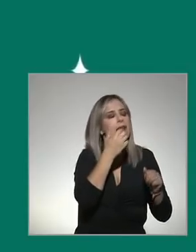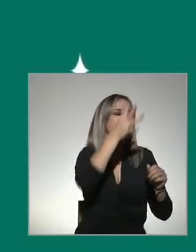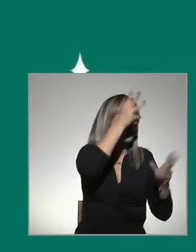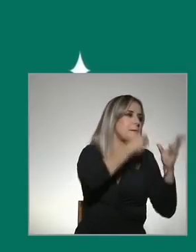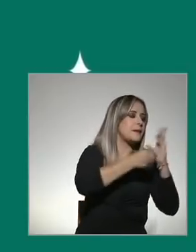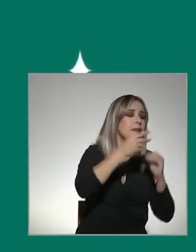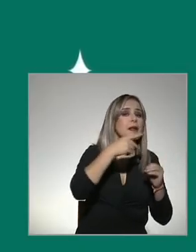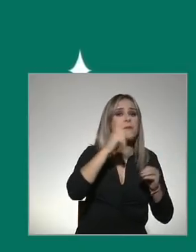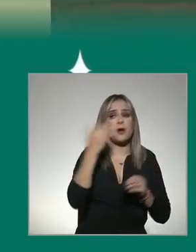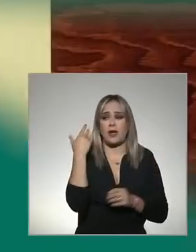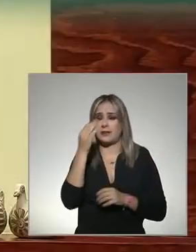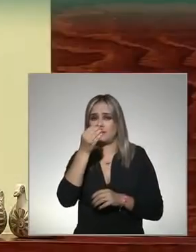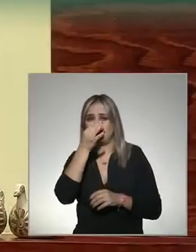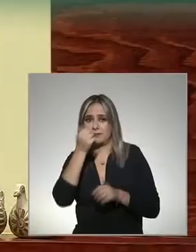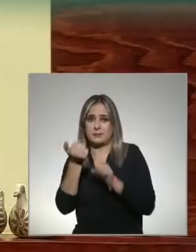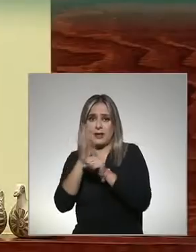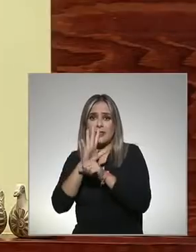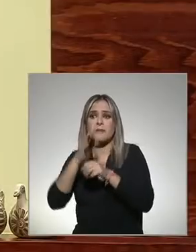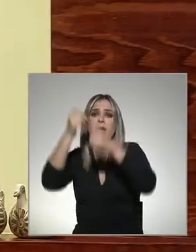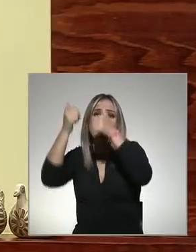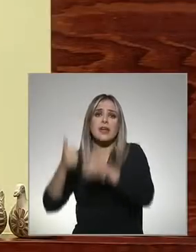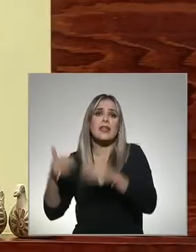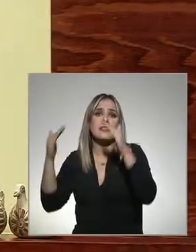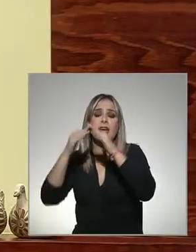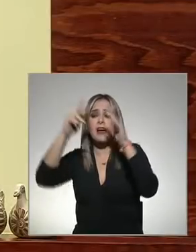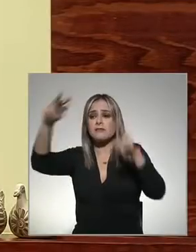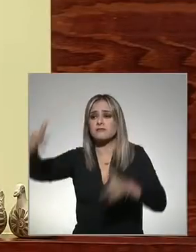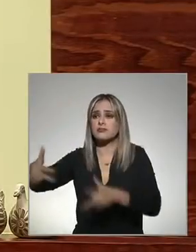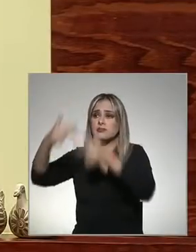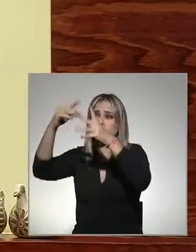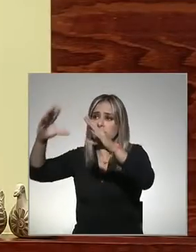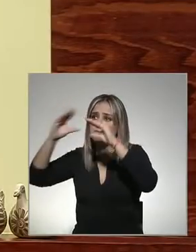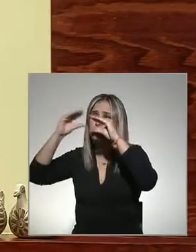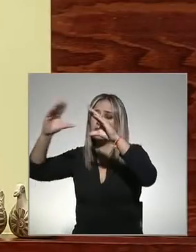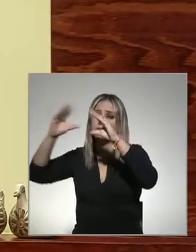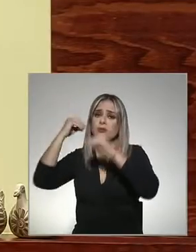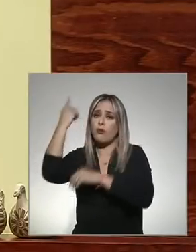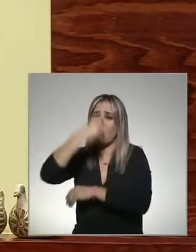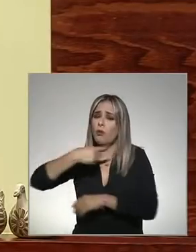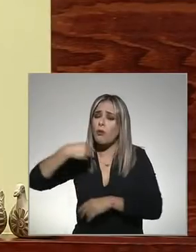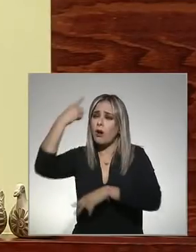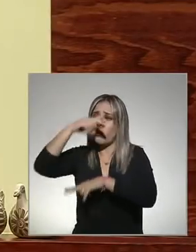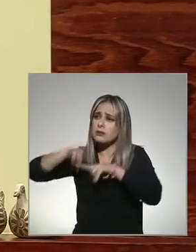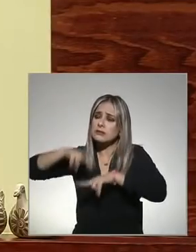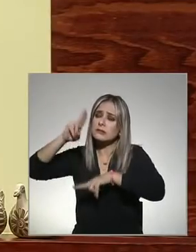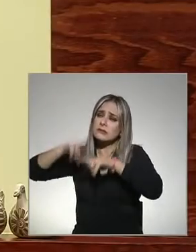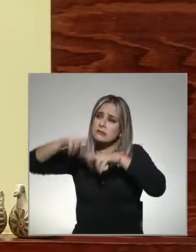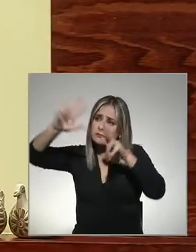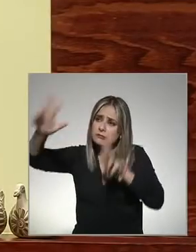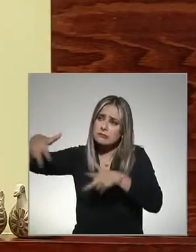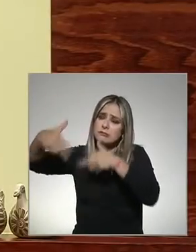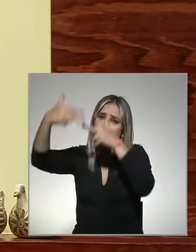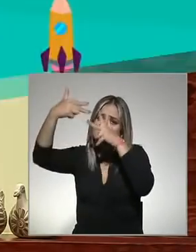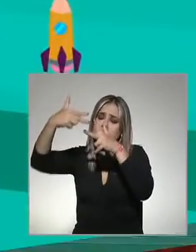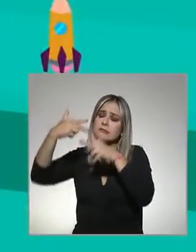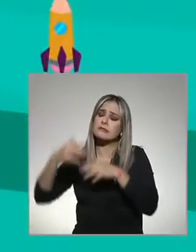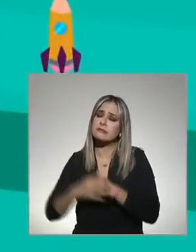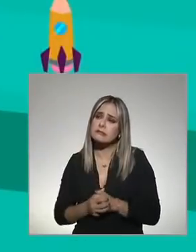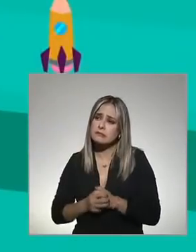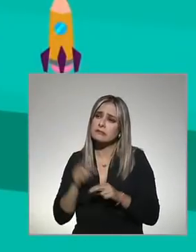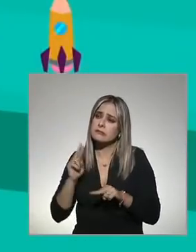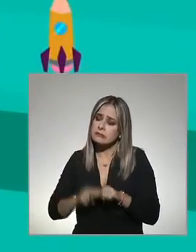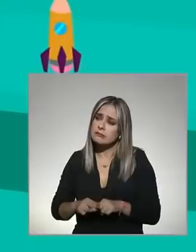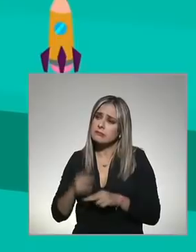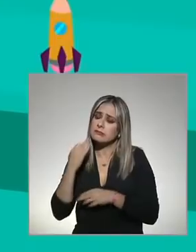una computadora o con un celular. ¿Cuántas horas sentados, cuánto tiempo sedentarios e inactivos,